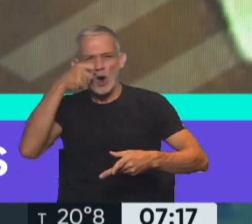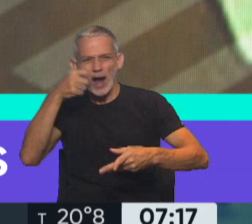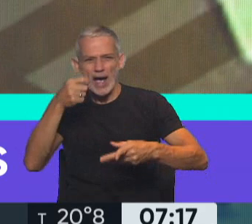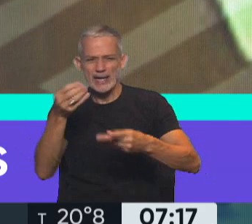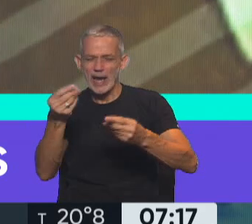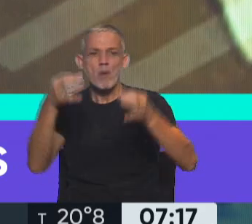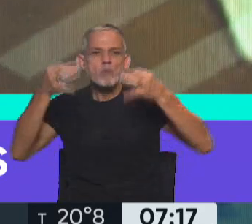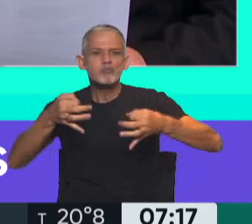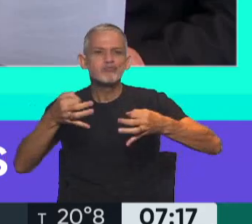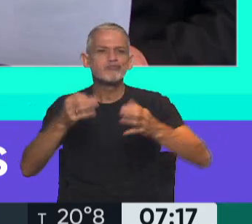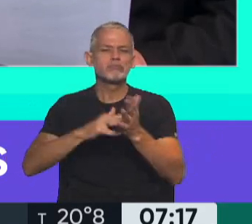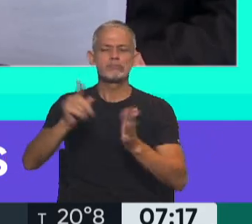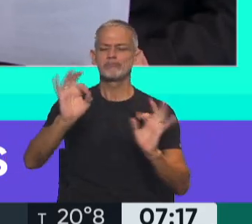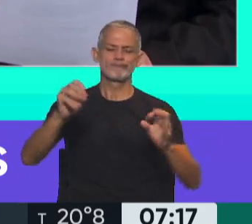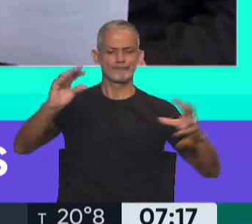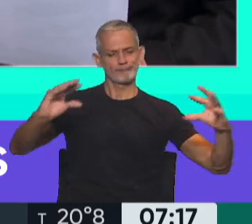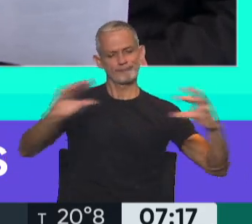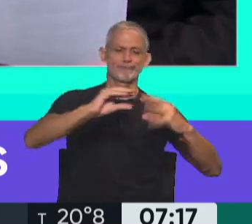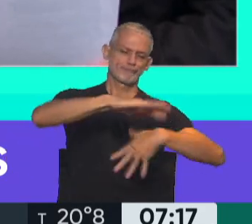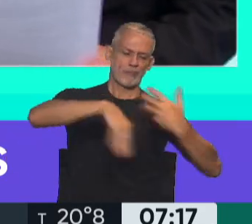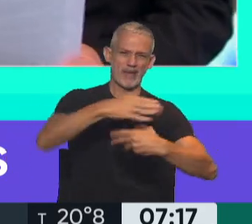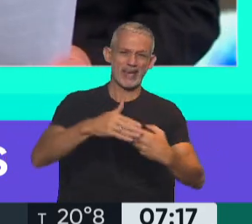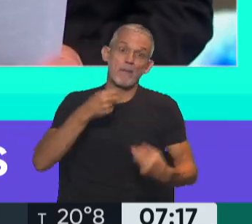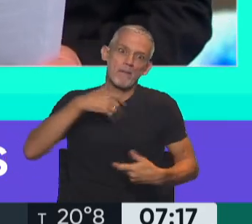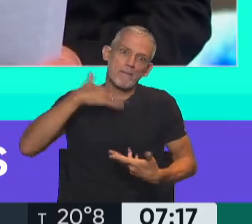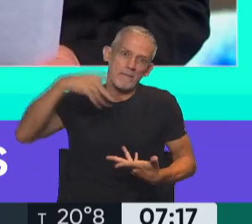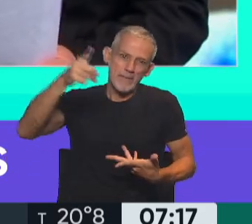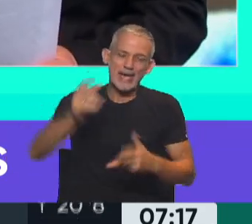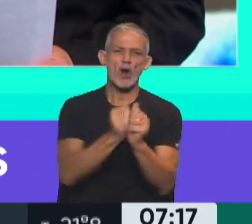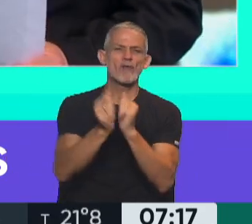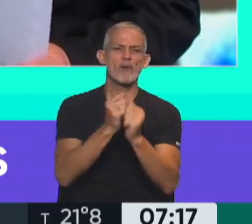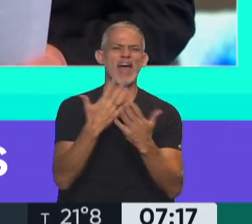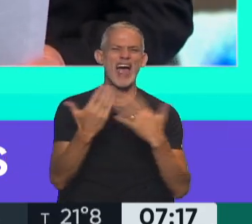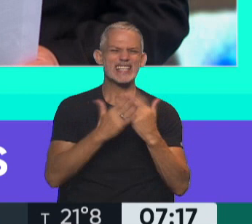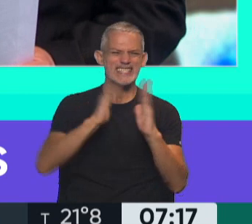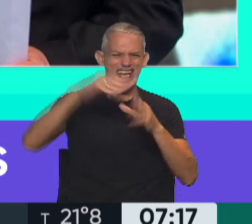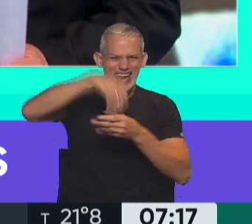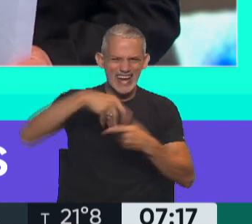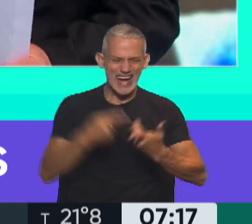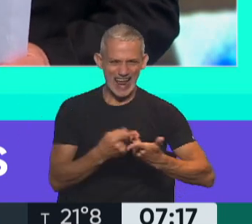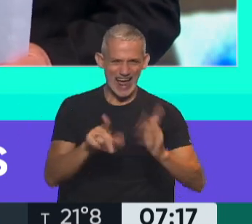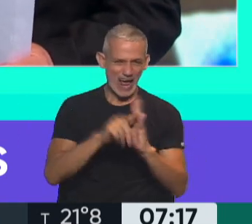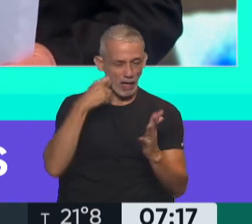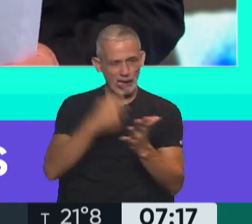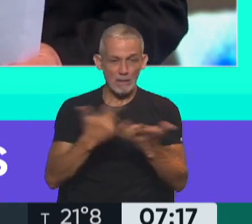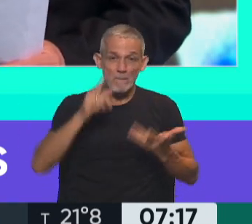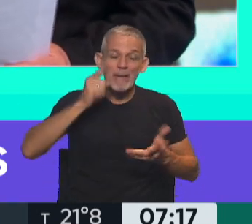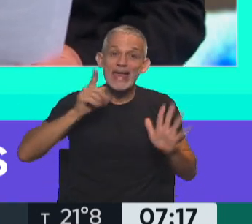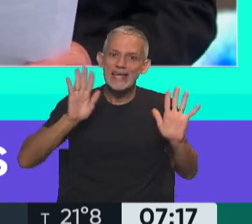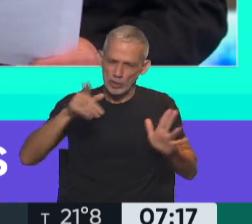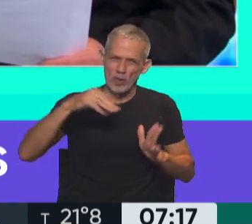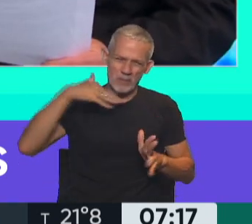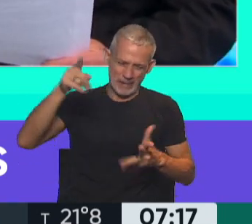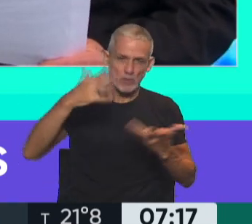cocaína, sobre todo en países como México, donde hay fabricación casera y clandestina de alta peligrosidad,